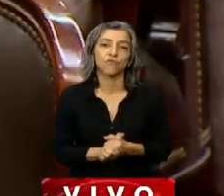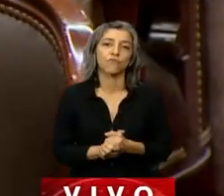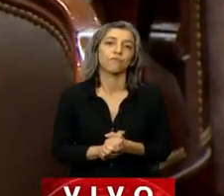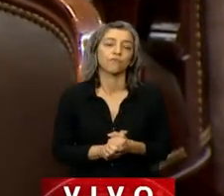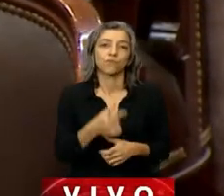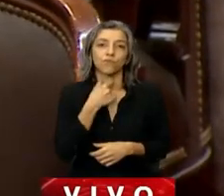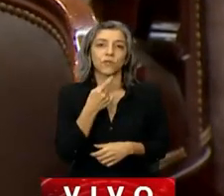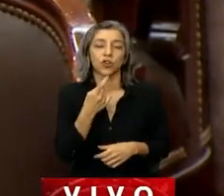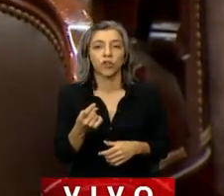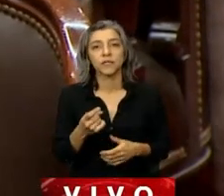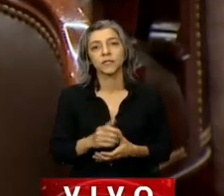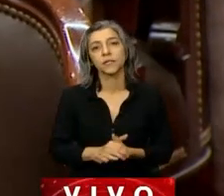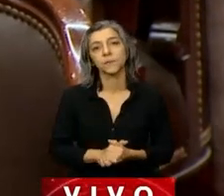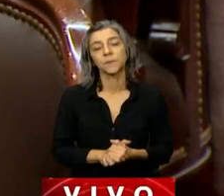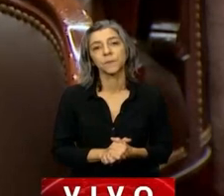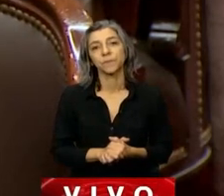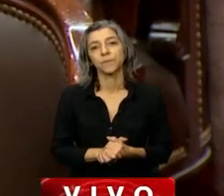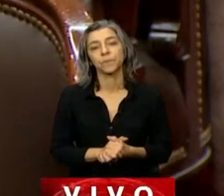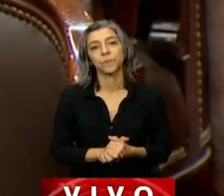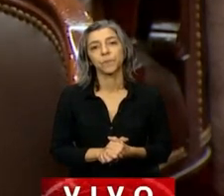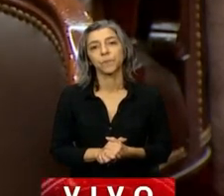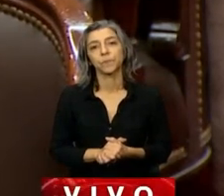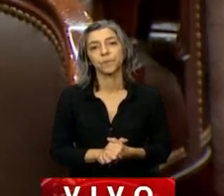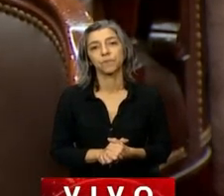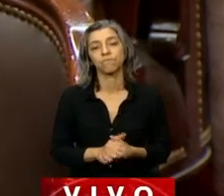quería decir que decir